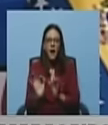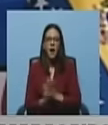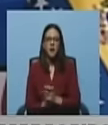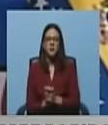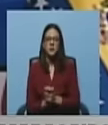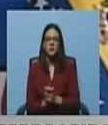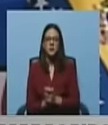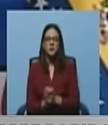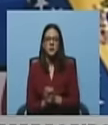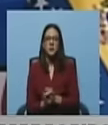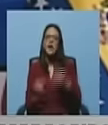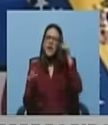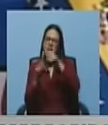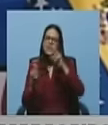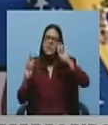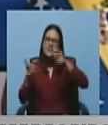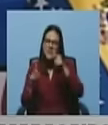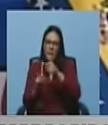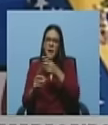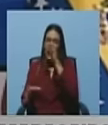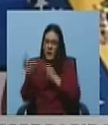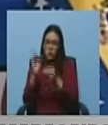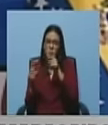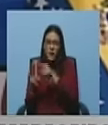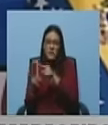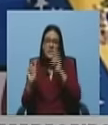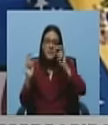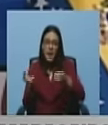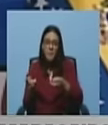En el caso específico este de